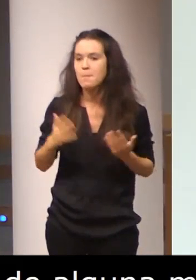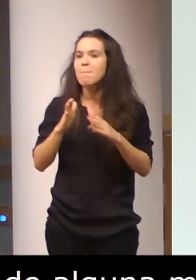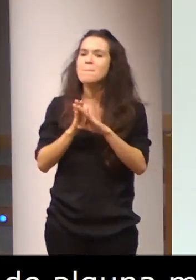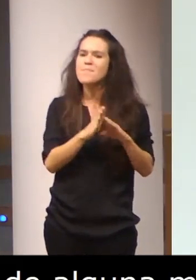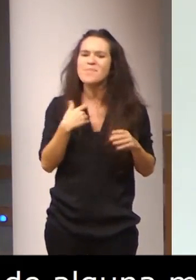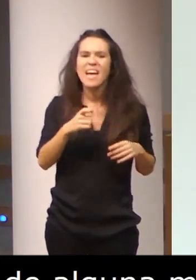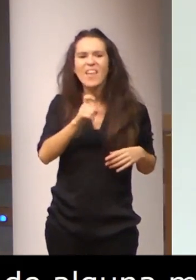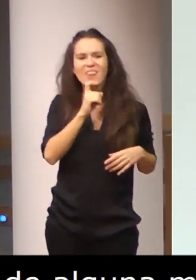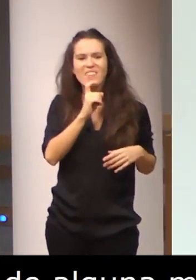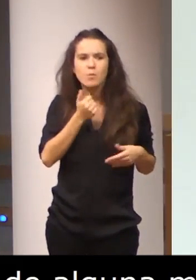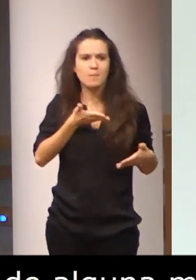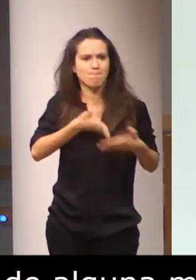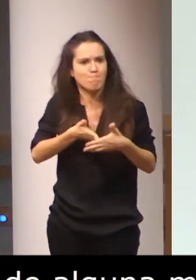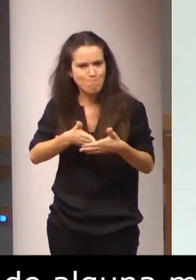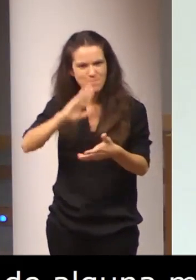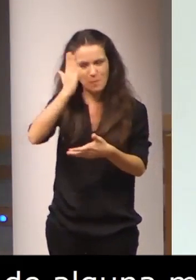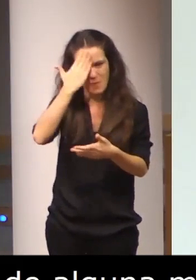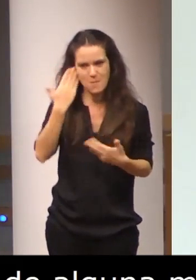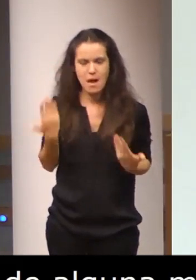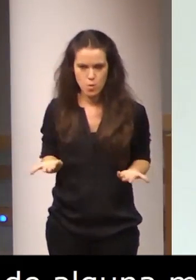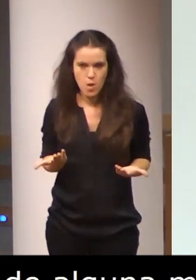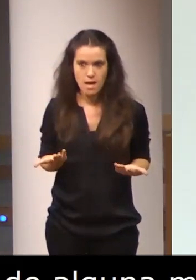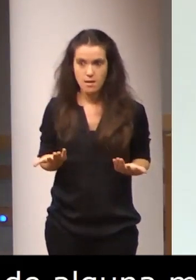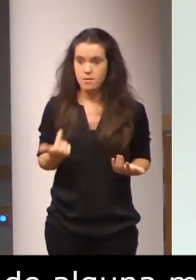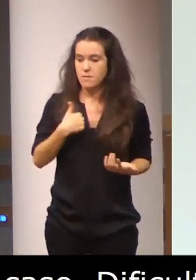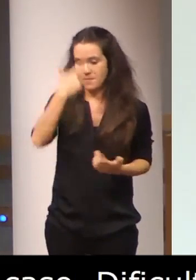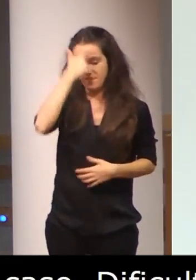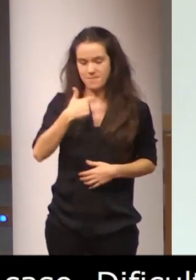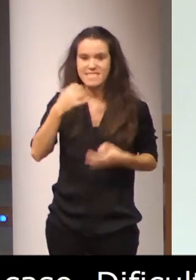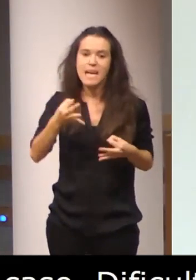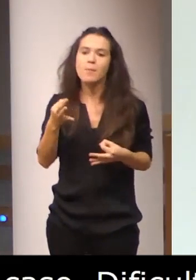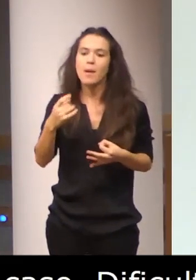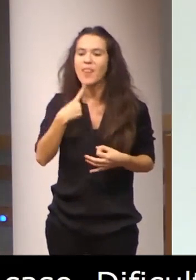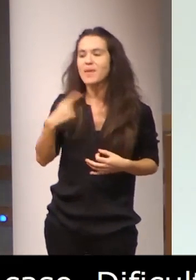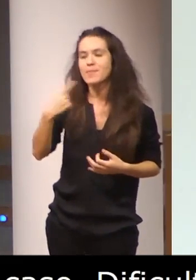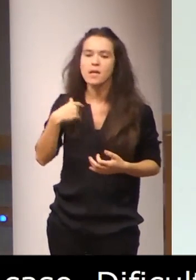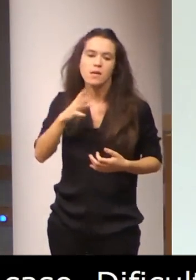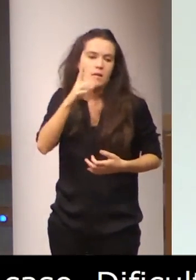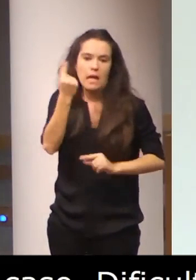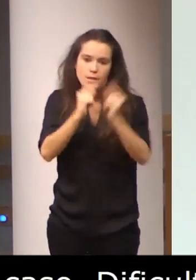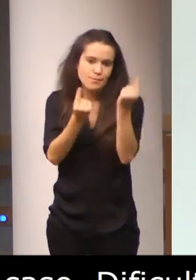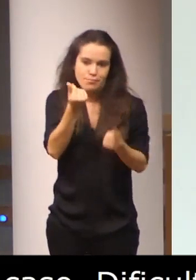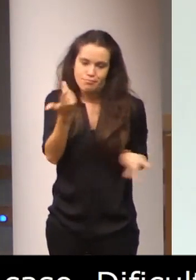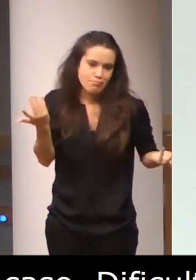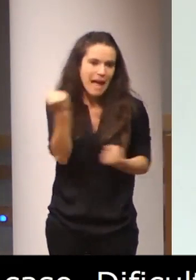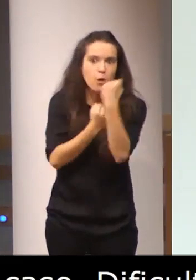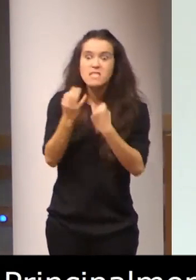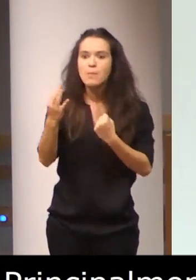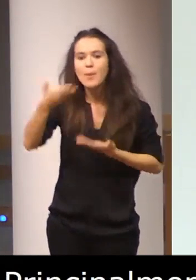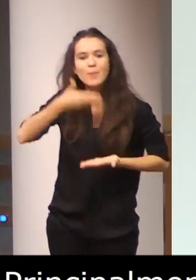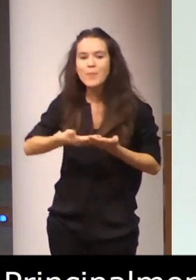encuentro principalmente son, a mí siempre me exponen motivos económicos. Todo tiene que ser a coste cero.